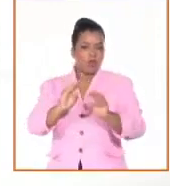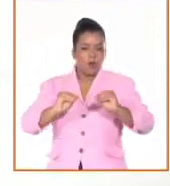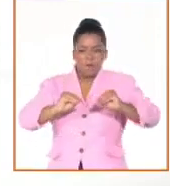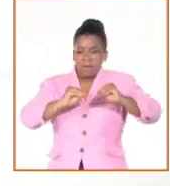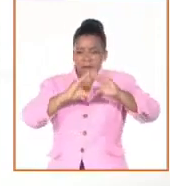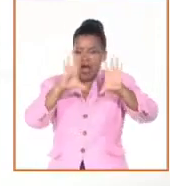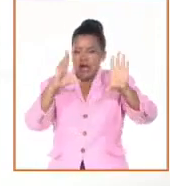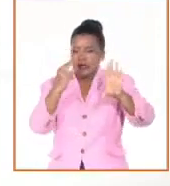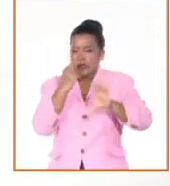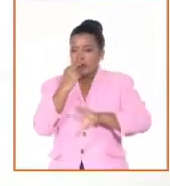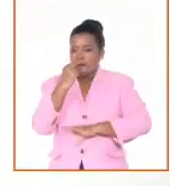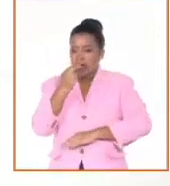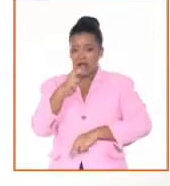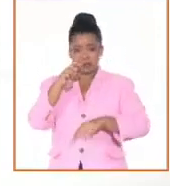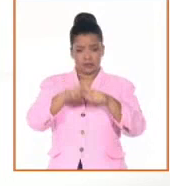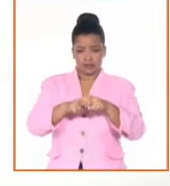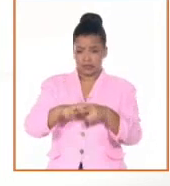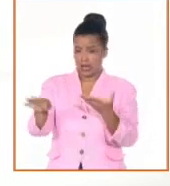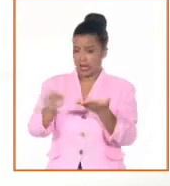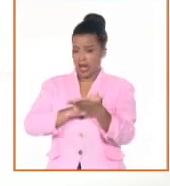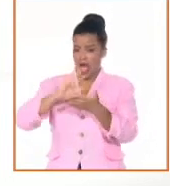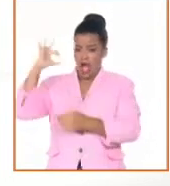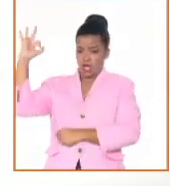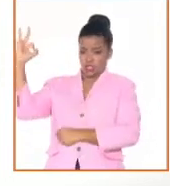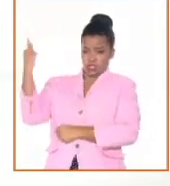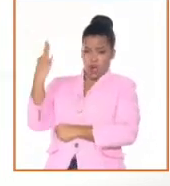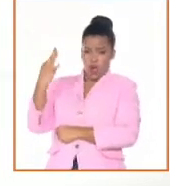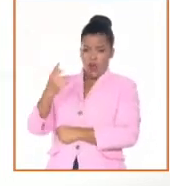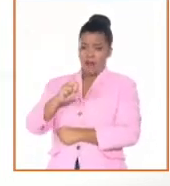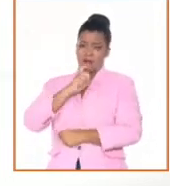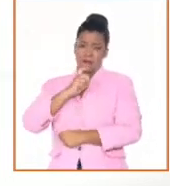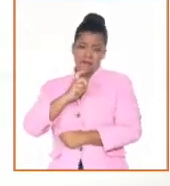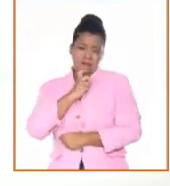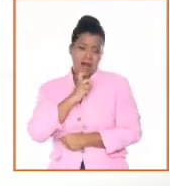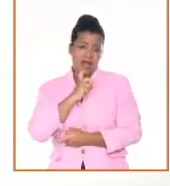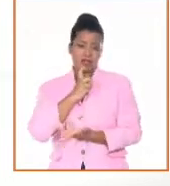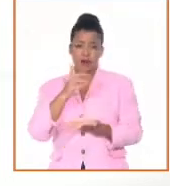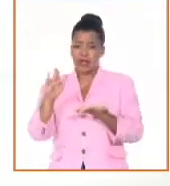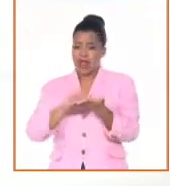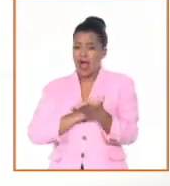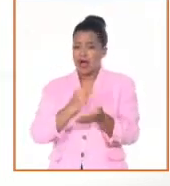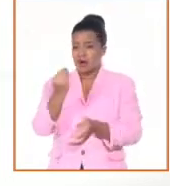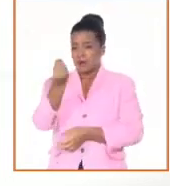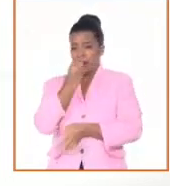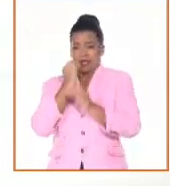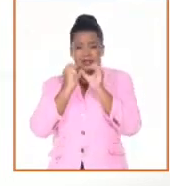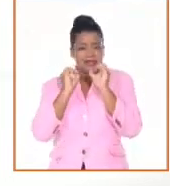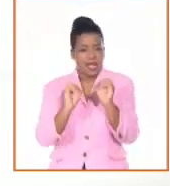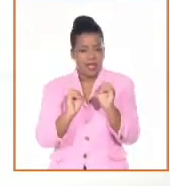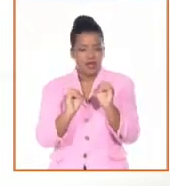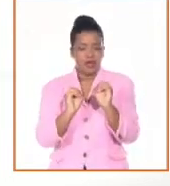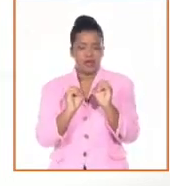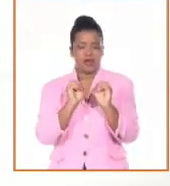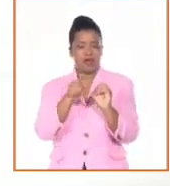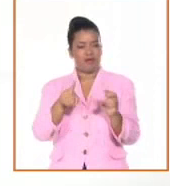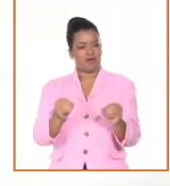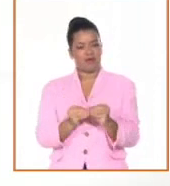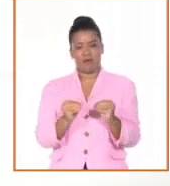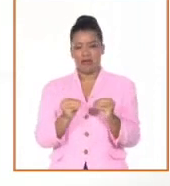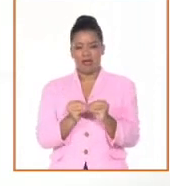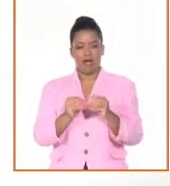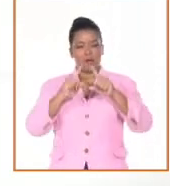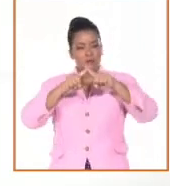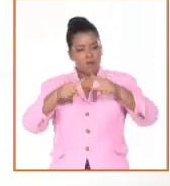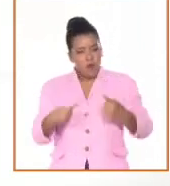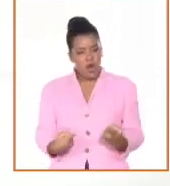sin asiento al sol sin baño sin amor Sin almorzar se merecen ese maltrato Por qué un turno